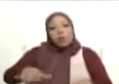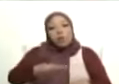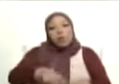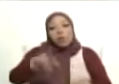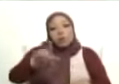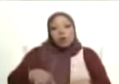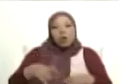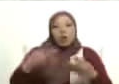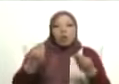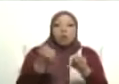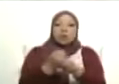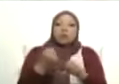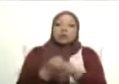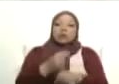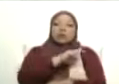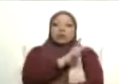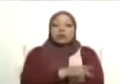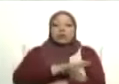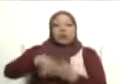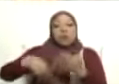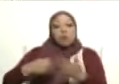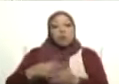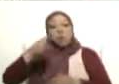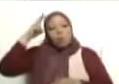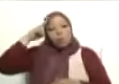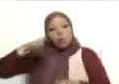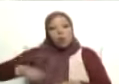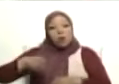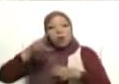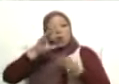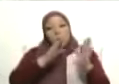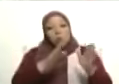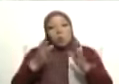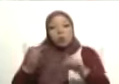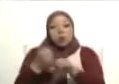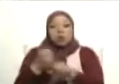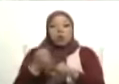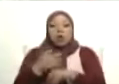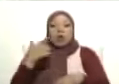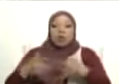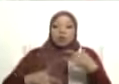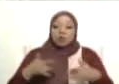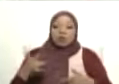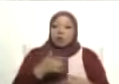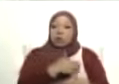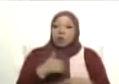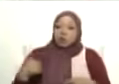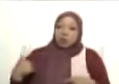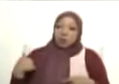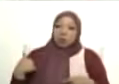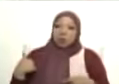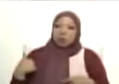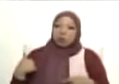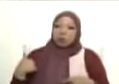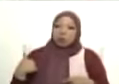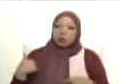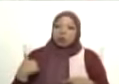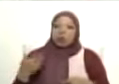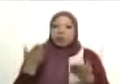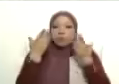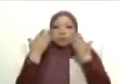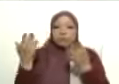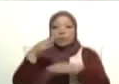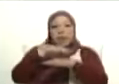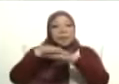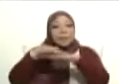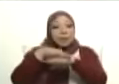dice mucho de la Fuerza Armada Nacional Bolivariana y de los órganos de seguridad ciudadana. Yo quisiera darle la palabra pues al